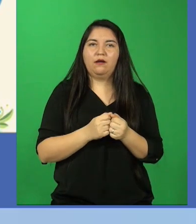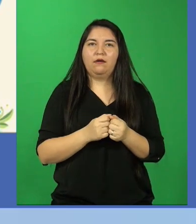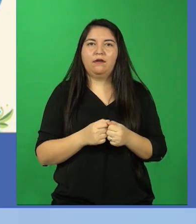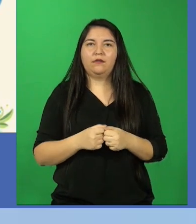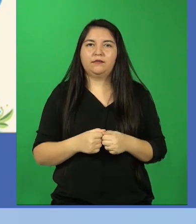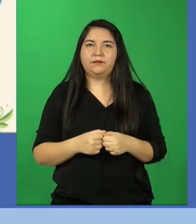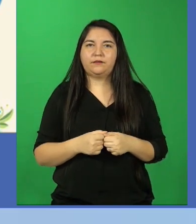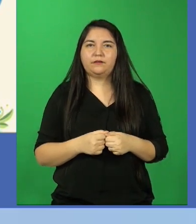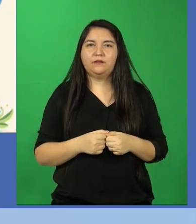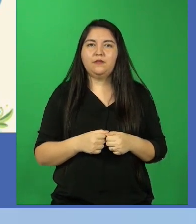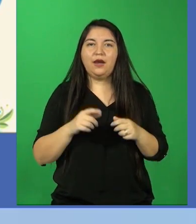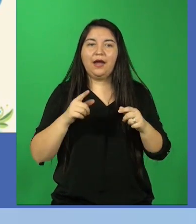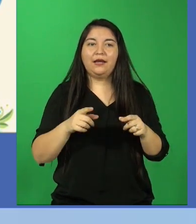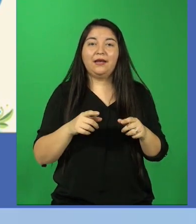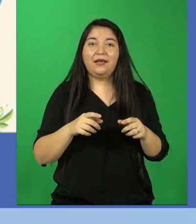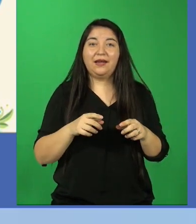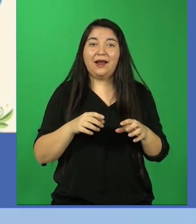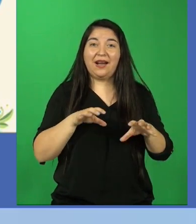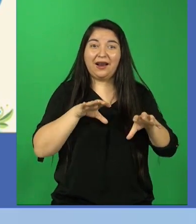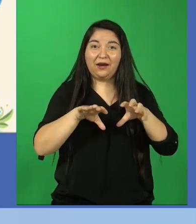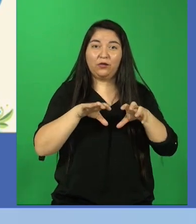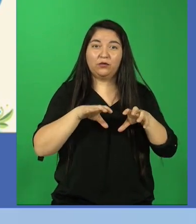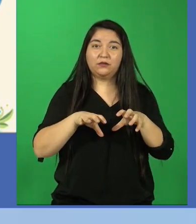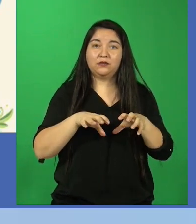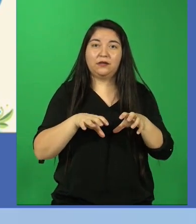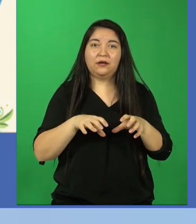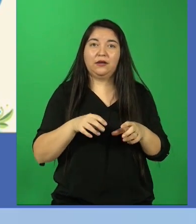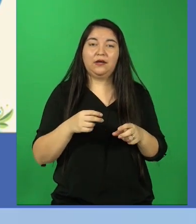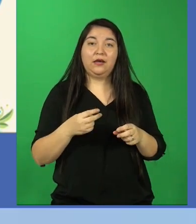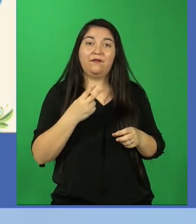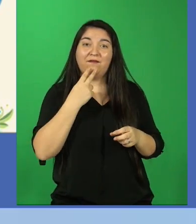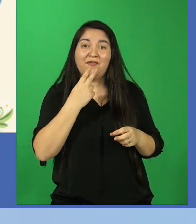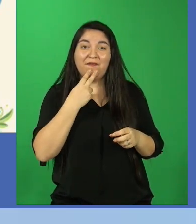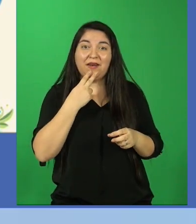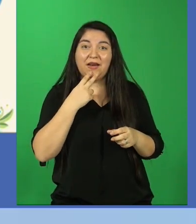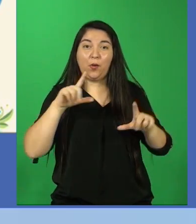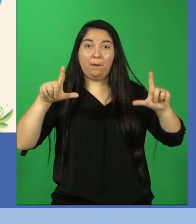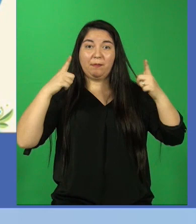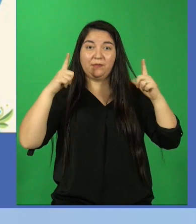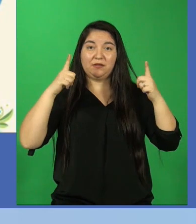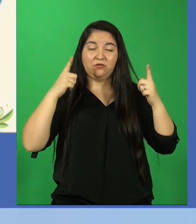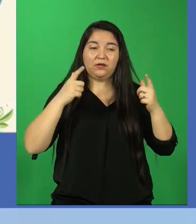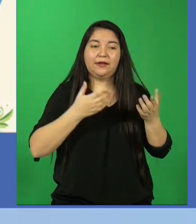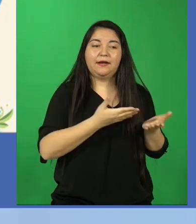hechos. Ese hecho, ¿cierto?, que dijimos que nos pone